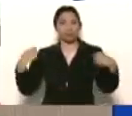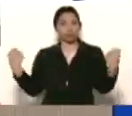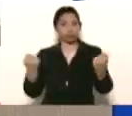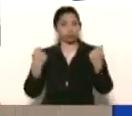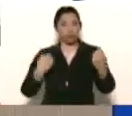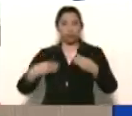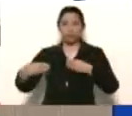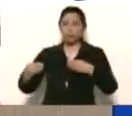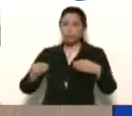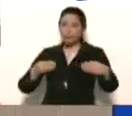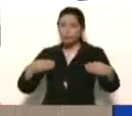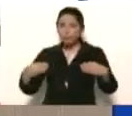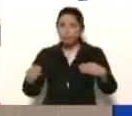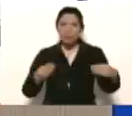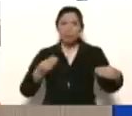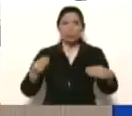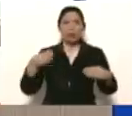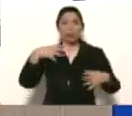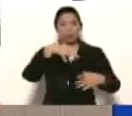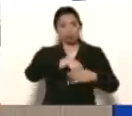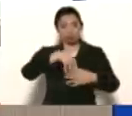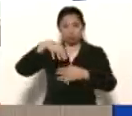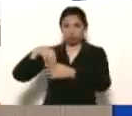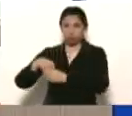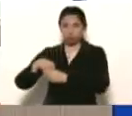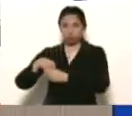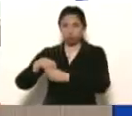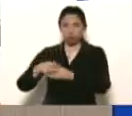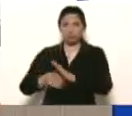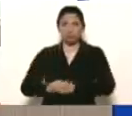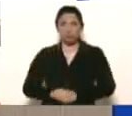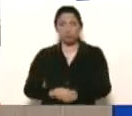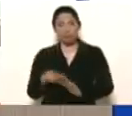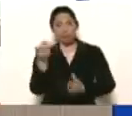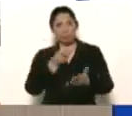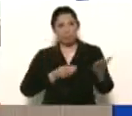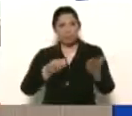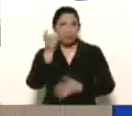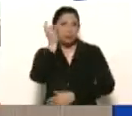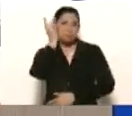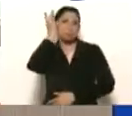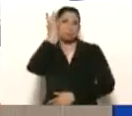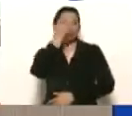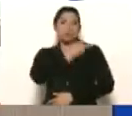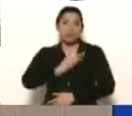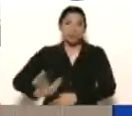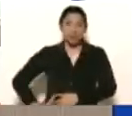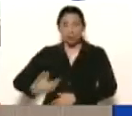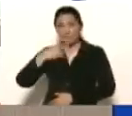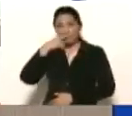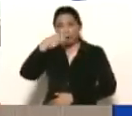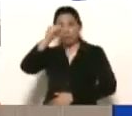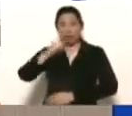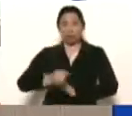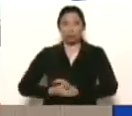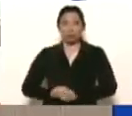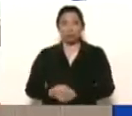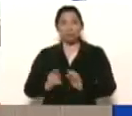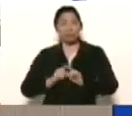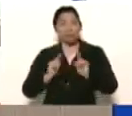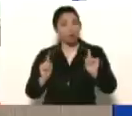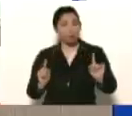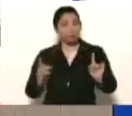flexibilización de la cuarentena que diseñó el presidente maduro para que